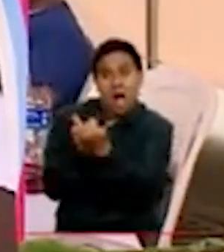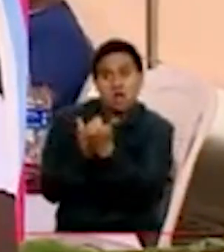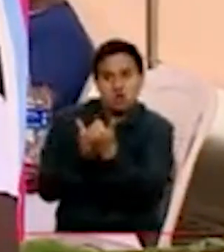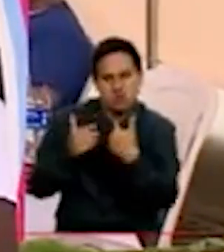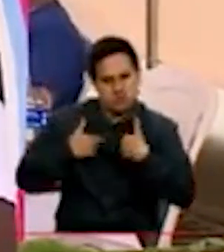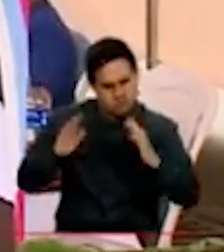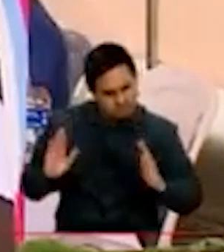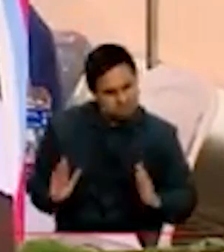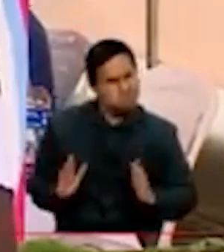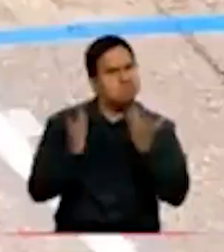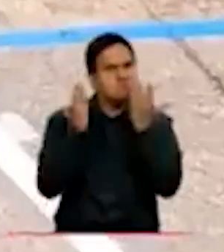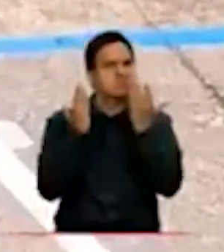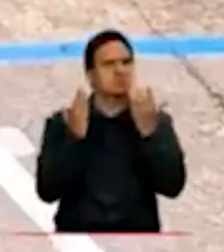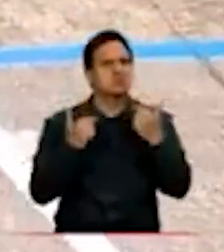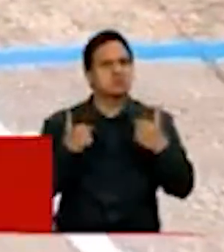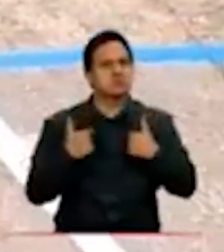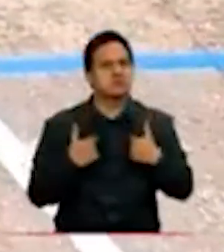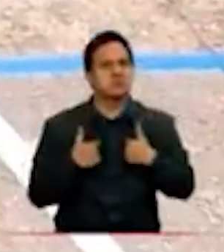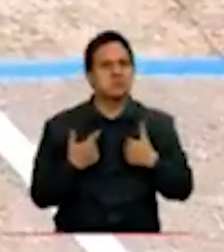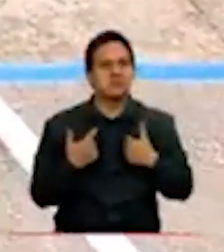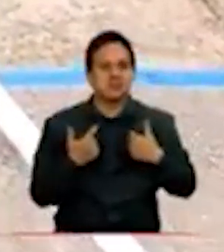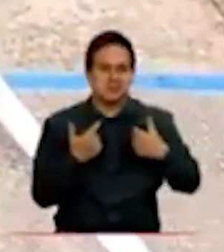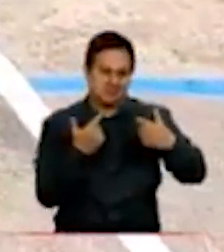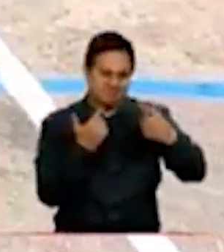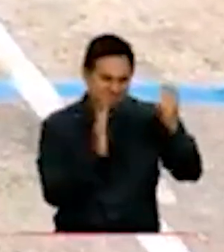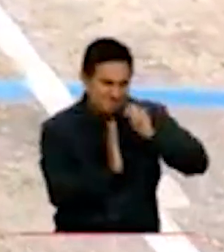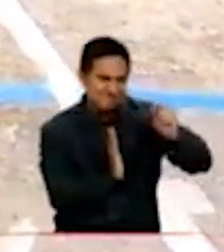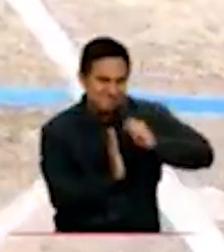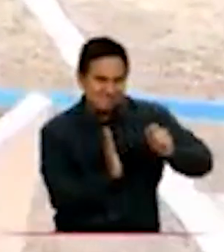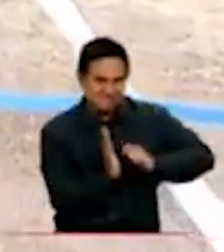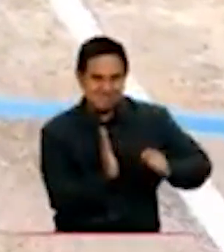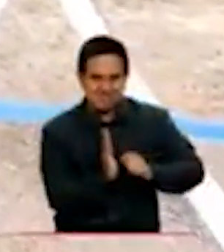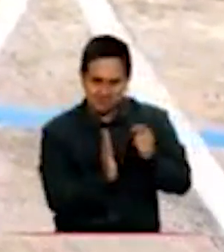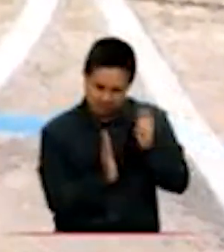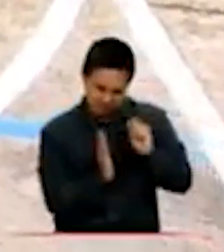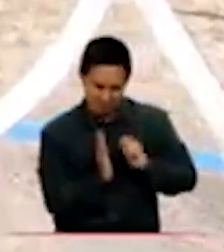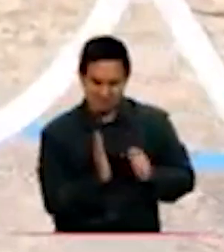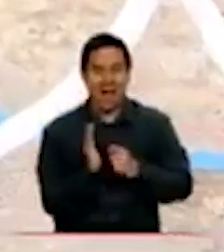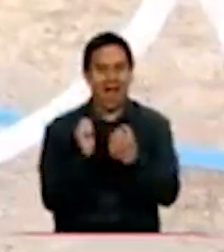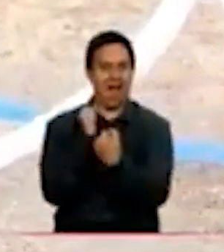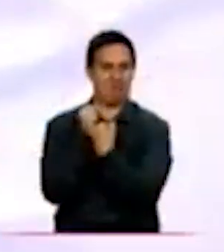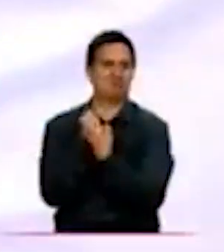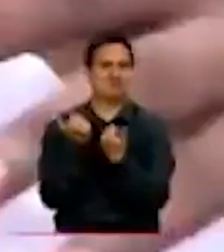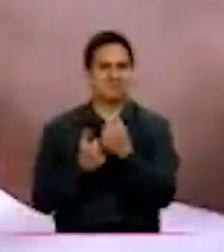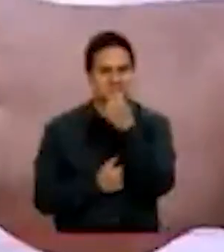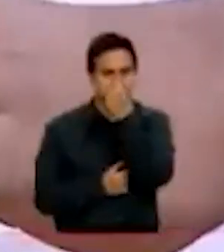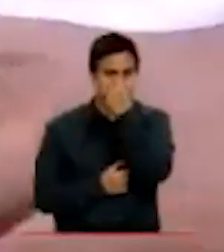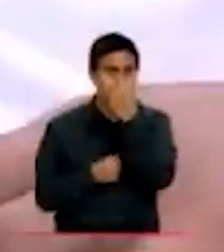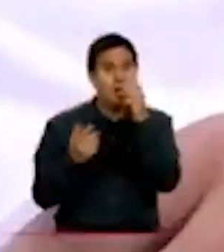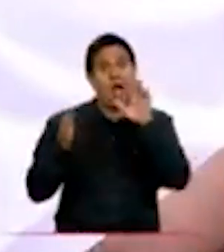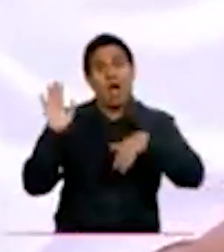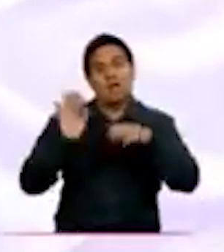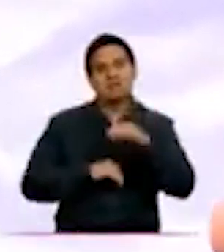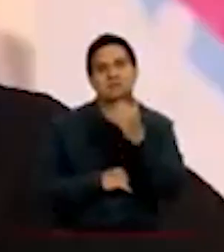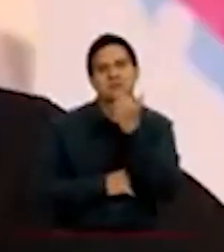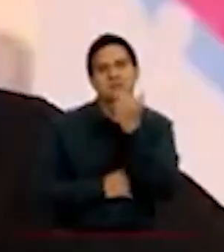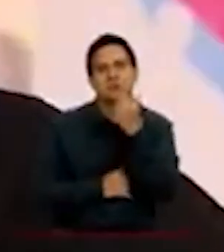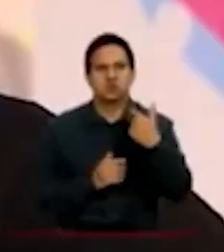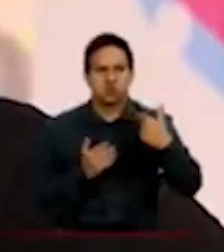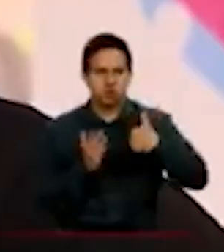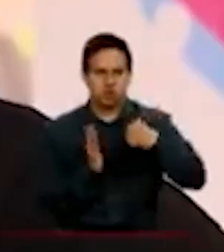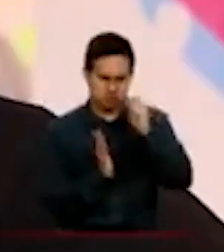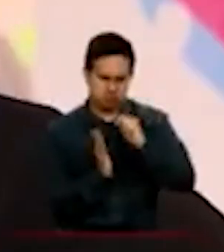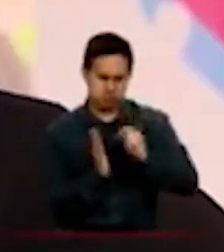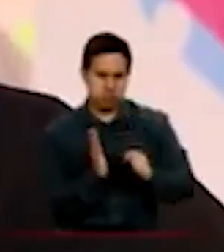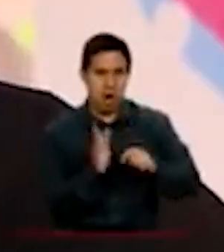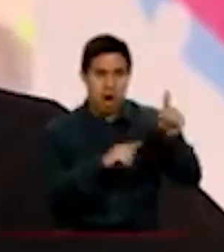el camino de la escritura. Muchos jóvenes, cuando, o sea, me han visto en este camino, me han